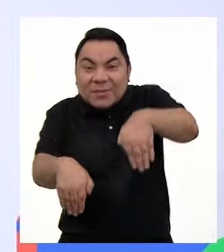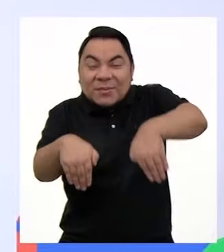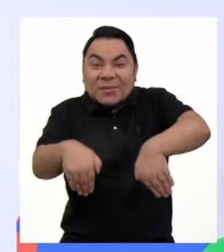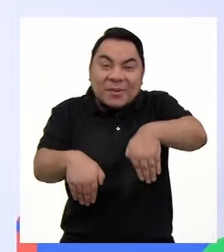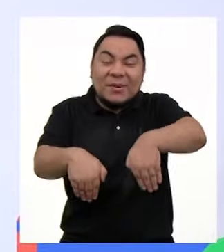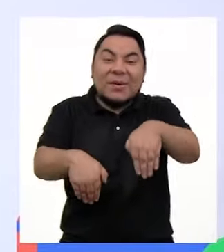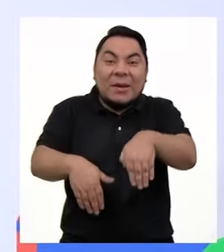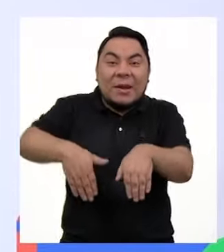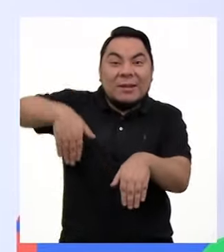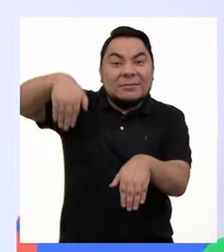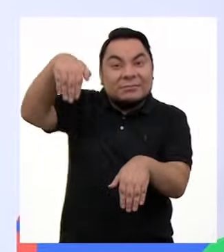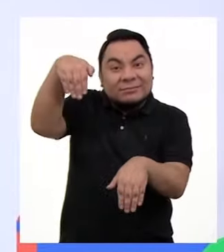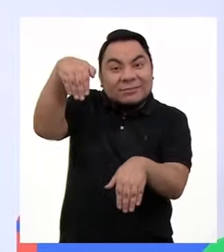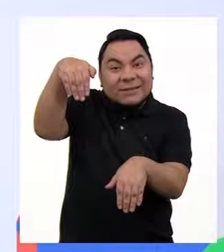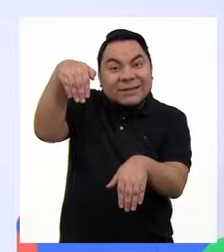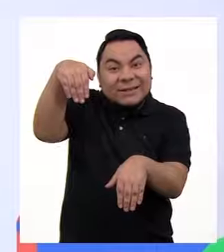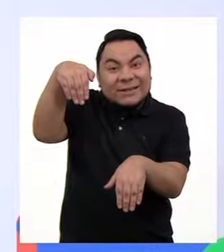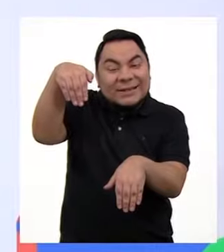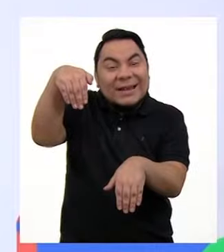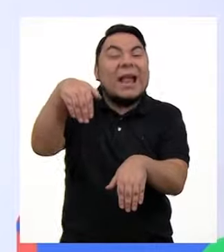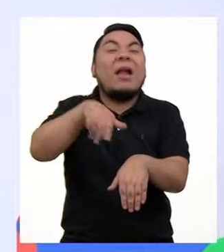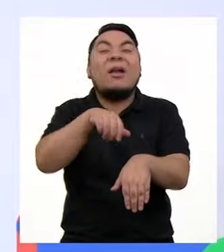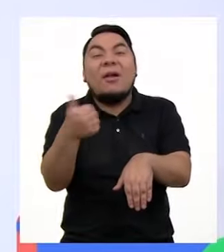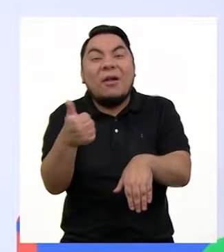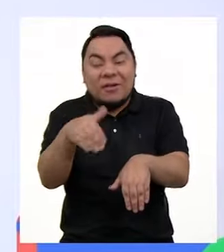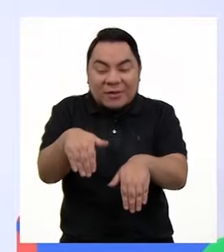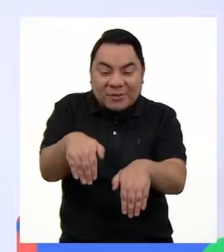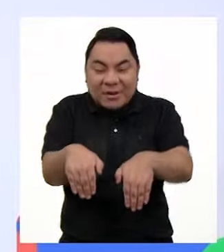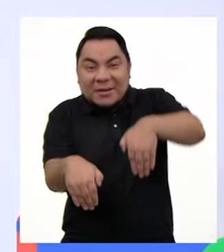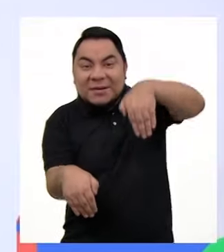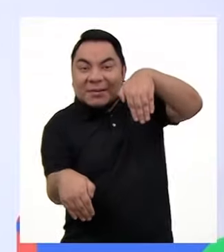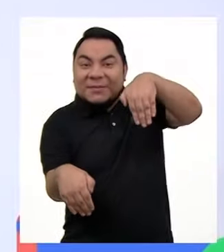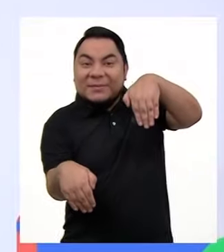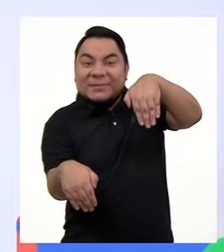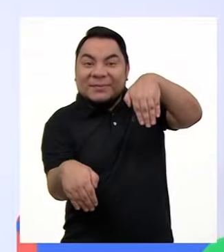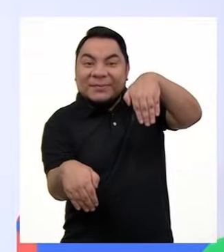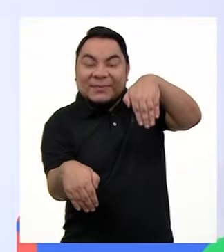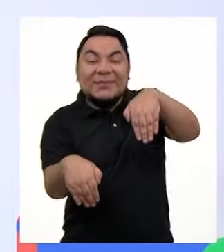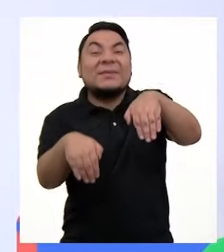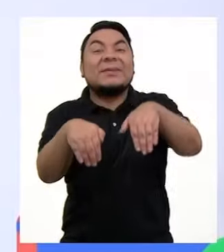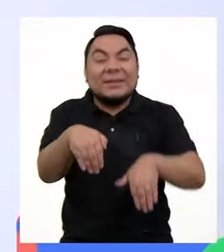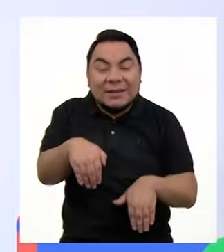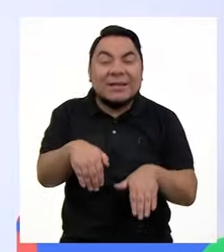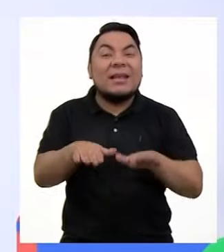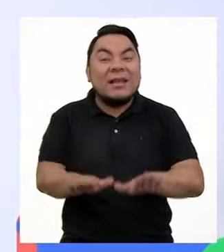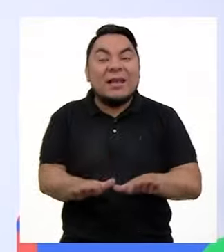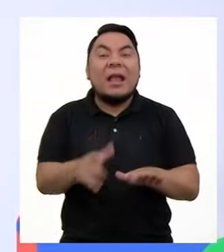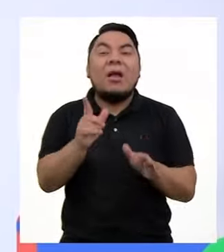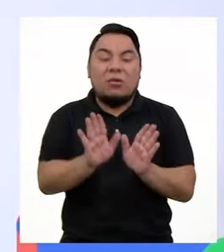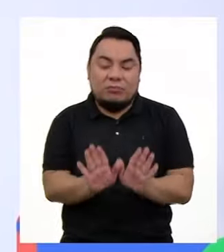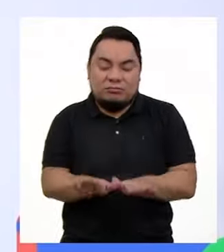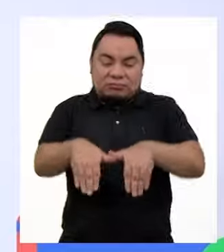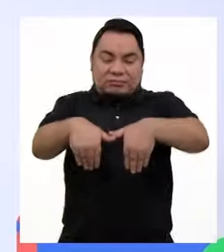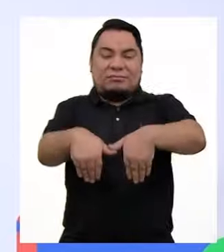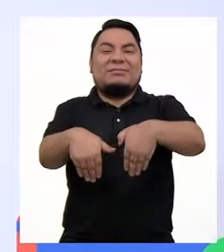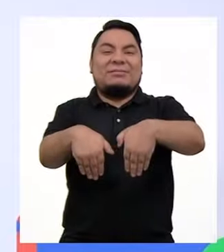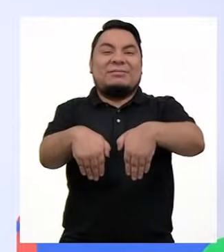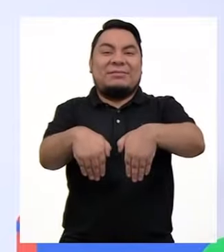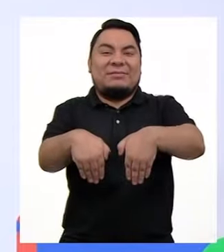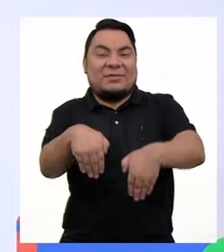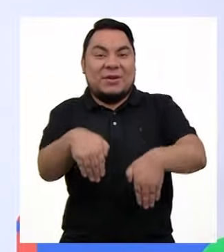Levantando una pierna. Ahora la otra pierna. Ahora de puntitas.